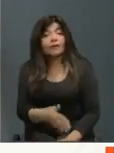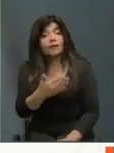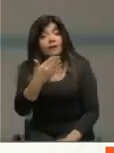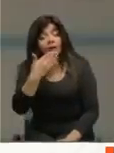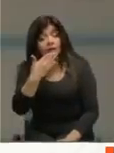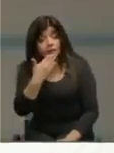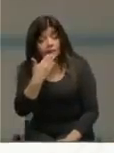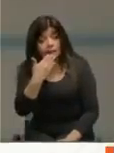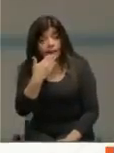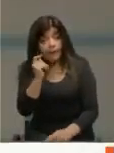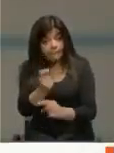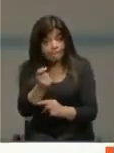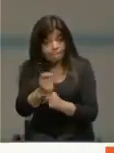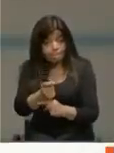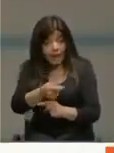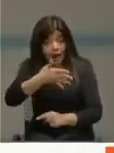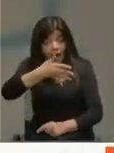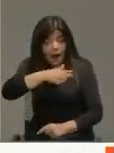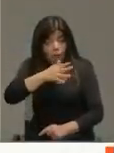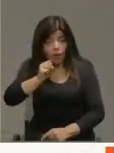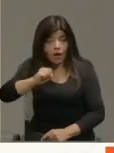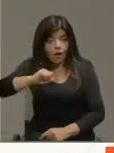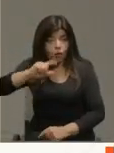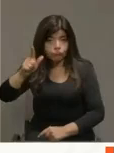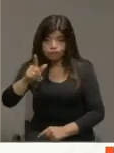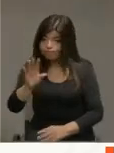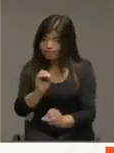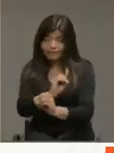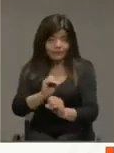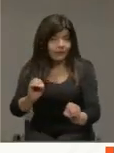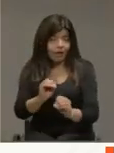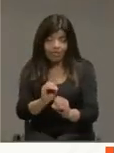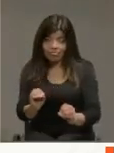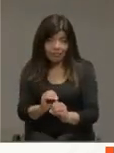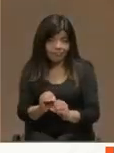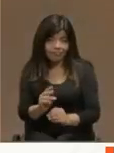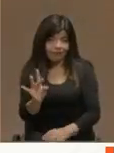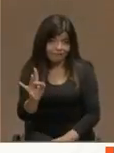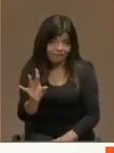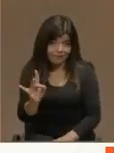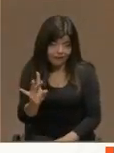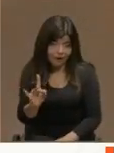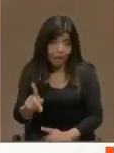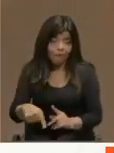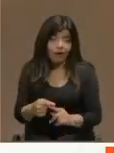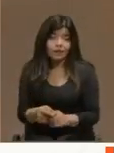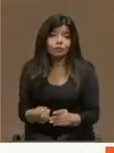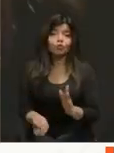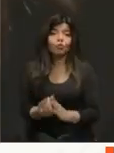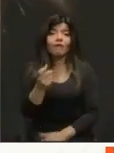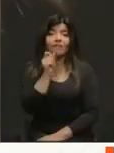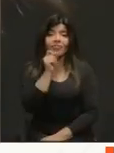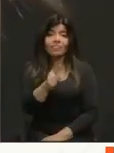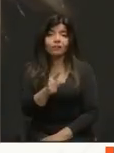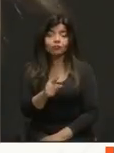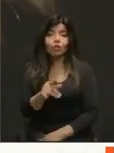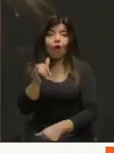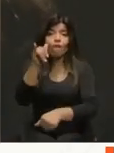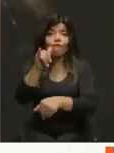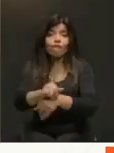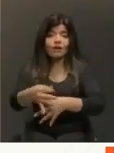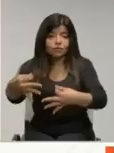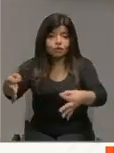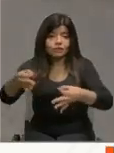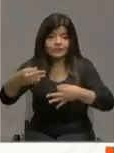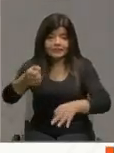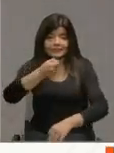por deudas impagas que bordeaban los 30 millones de pesos y peor aún, quedó al descubierto una nueva denuncia, la falsificación de recetas